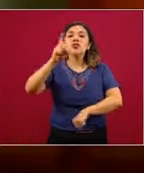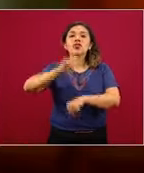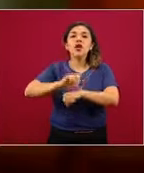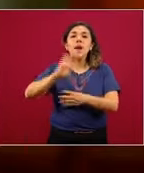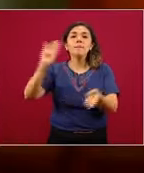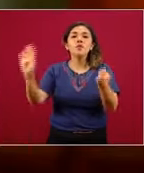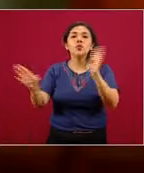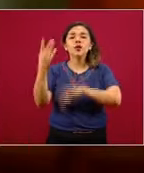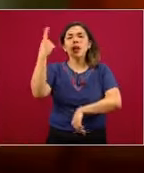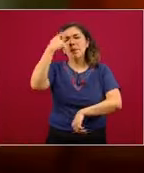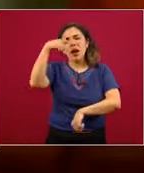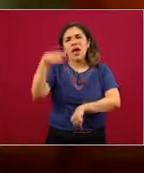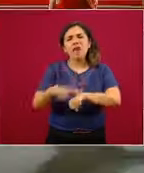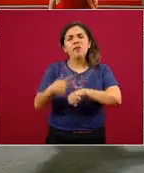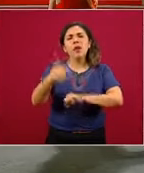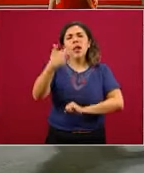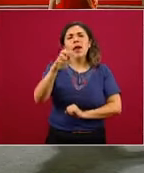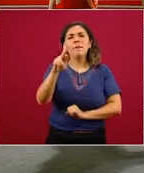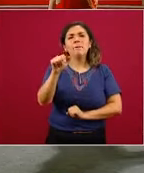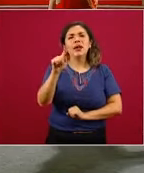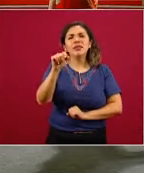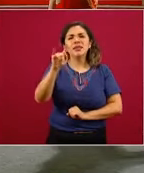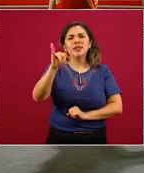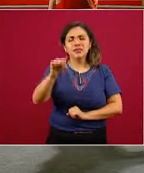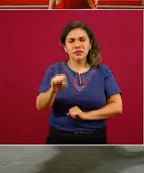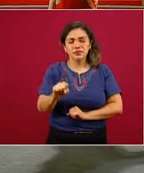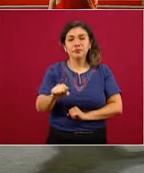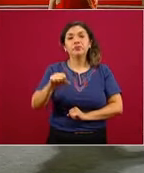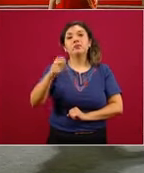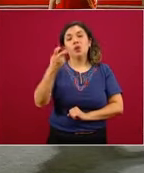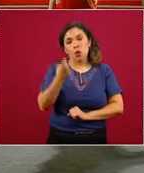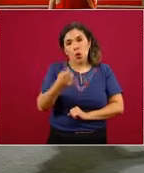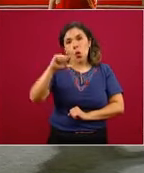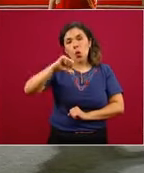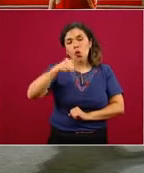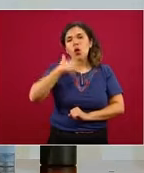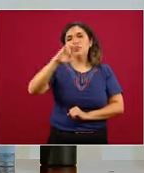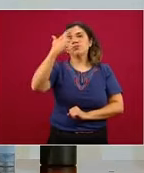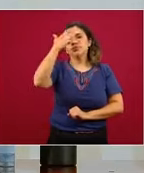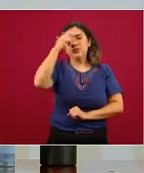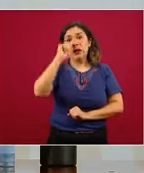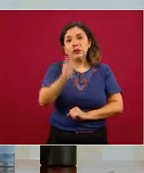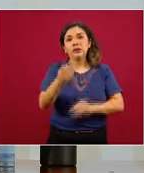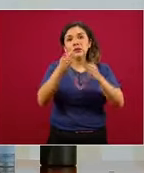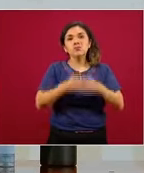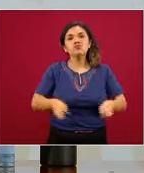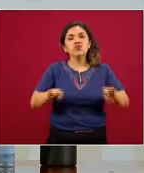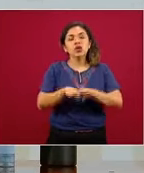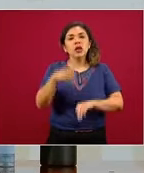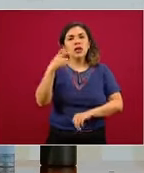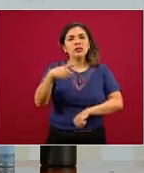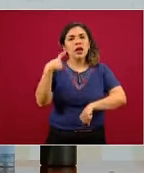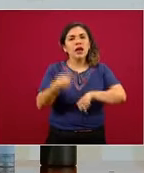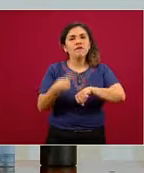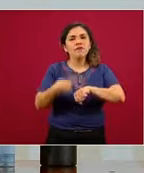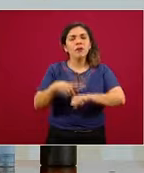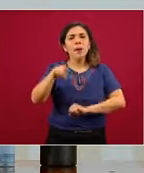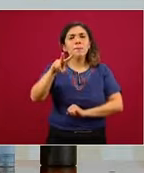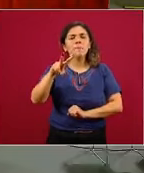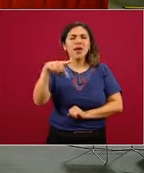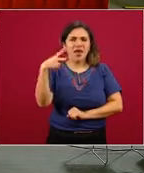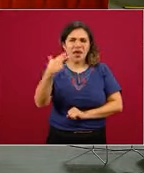Mundial de la Hepatitis. Y vamos a recordar la importancia de las hepatitis virales